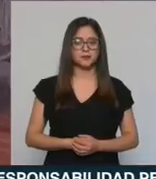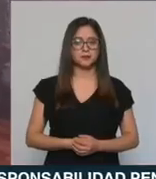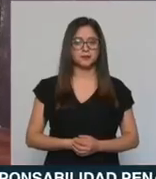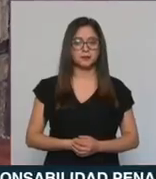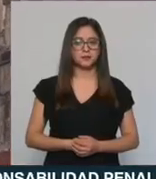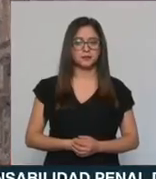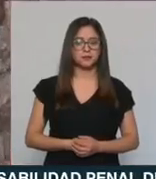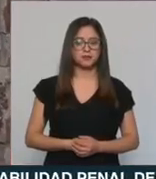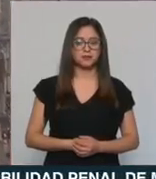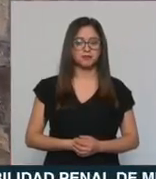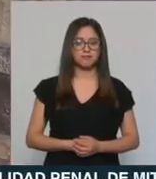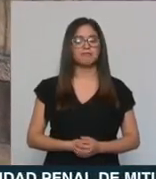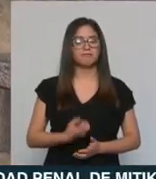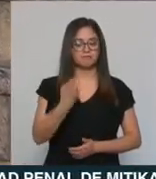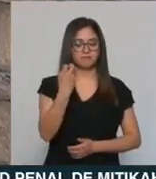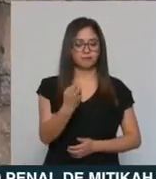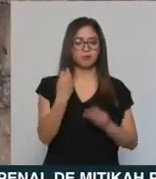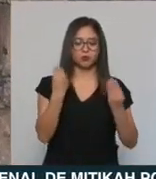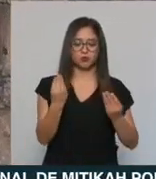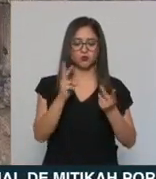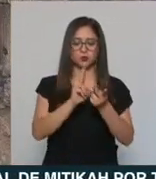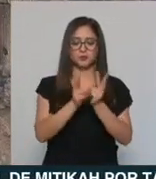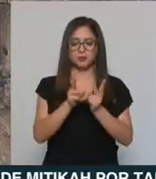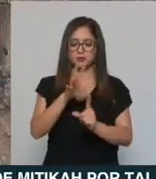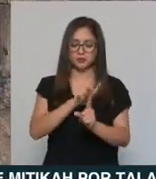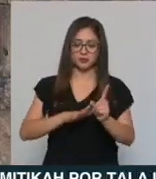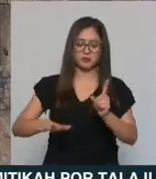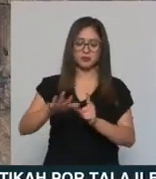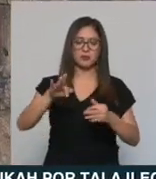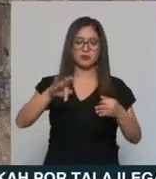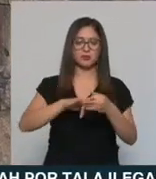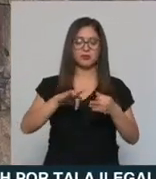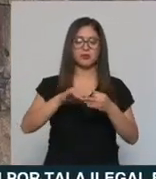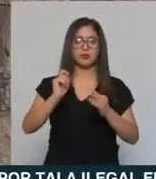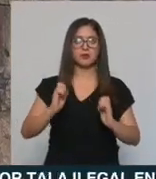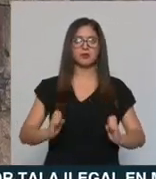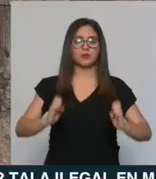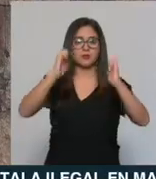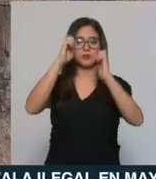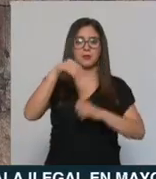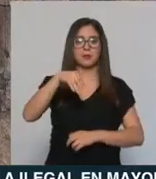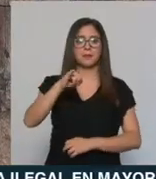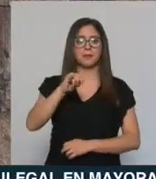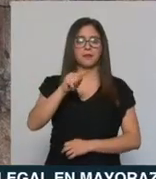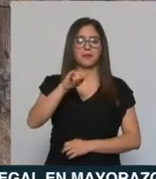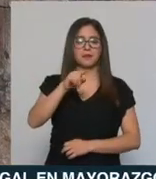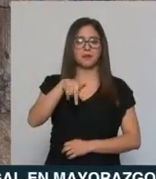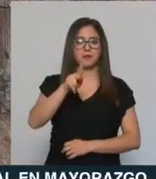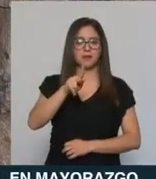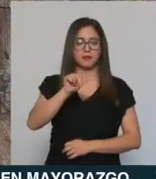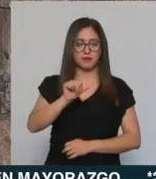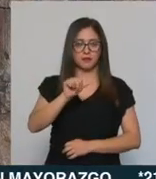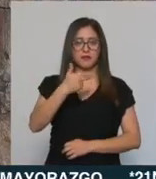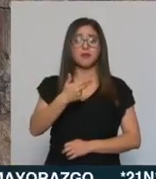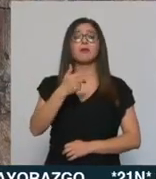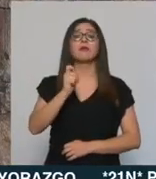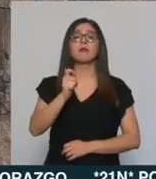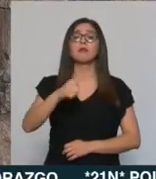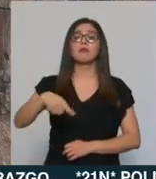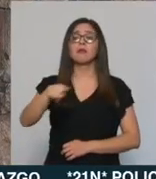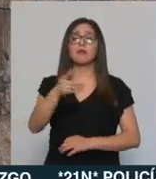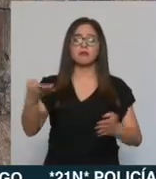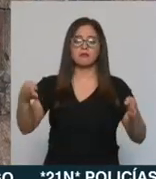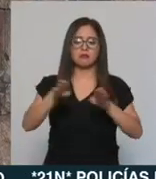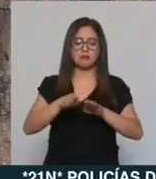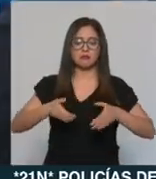Y precisamente varios vecinos de estas colonias aledañas al proyecto Mítica, bueno, pues el día de ayer cerraron Avenida Universidad. ¿Y qué es lo que pasó después de este cierre?